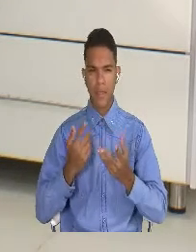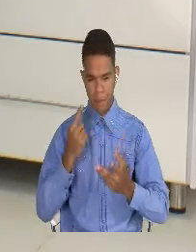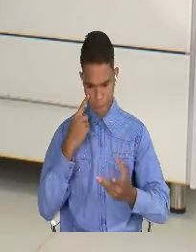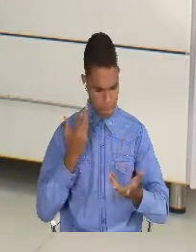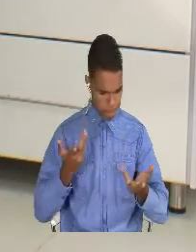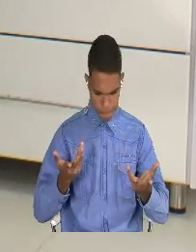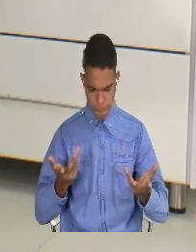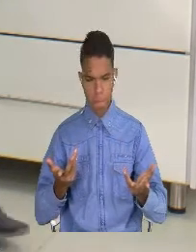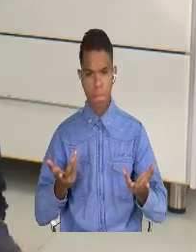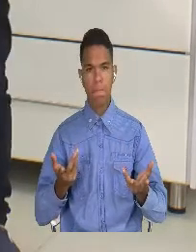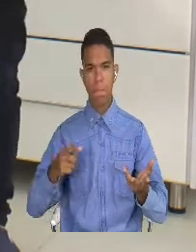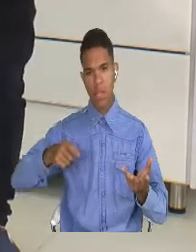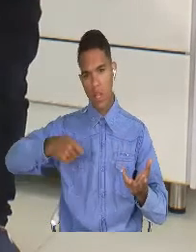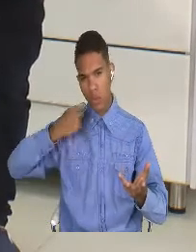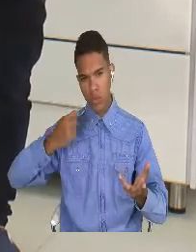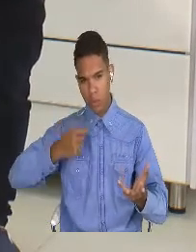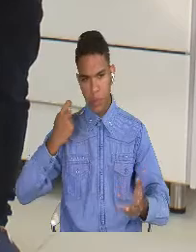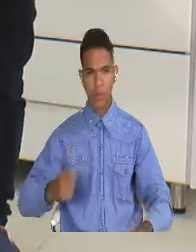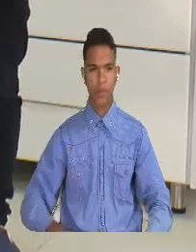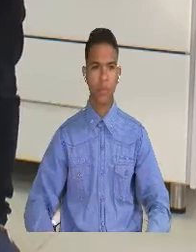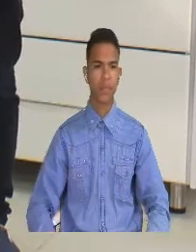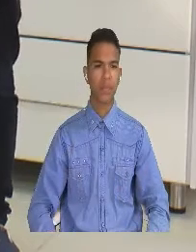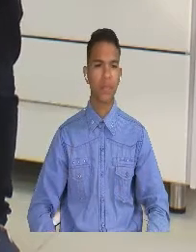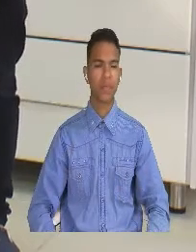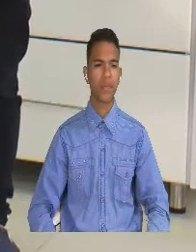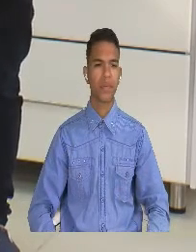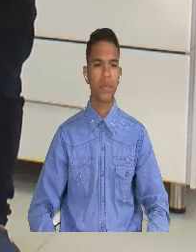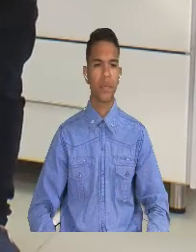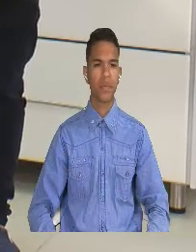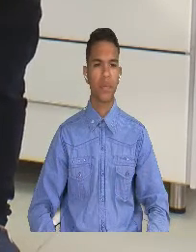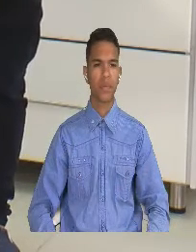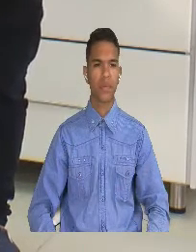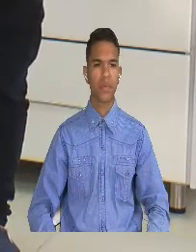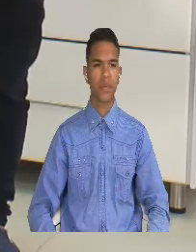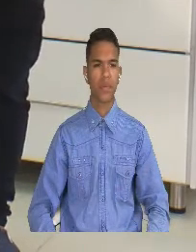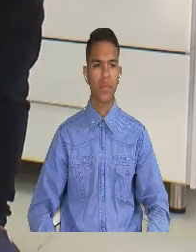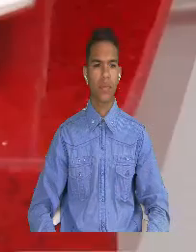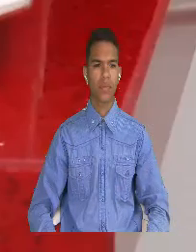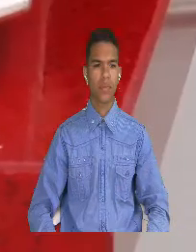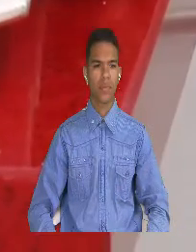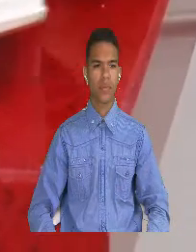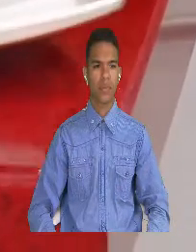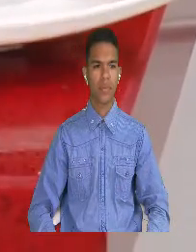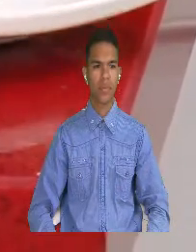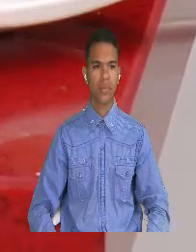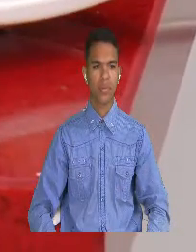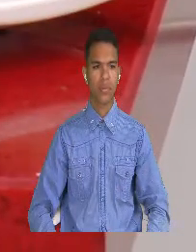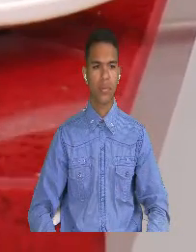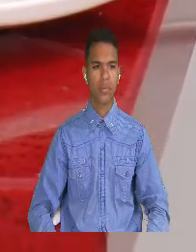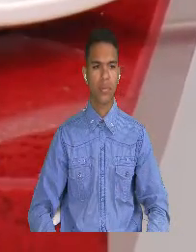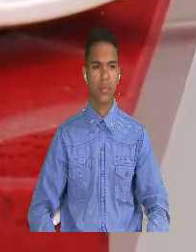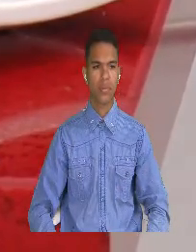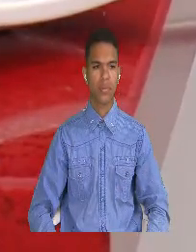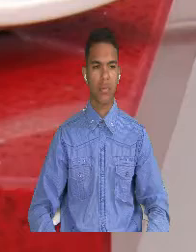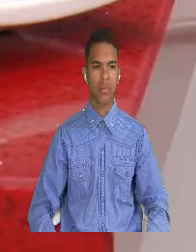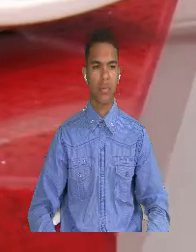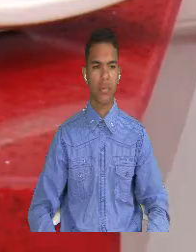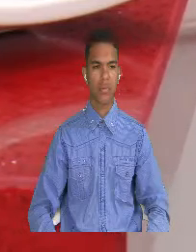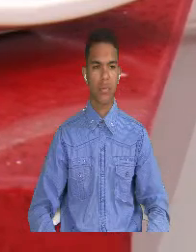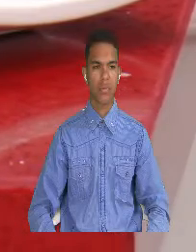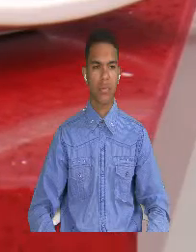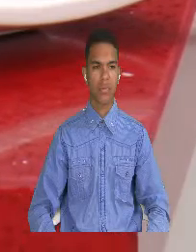Utilizar nuestra cuchara. Listo. Puede ser así, no, vamos a utilizarla así, ok. El plato lo vamos a presentar